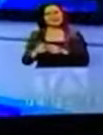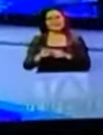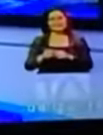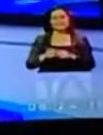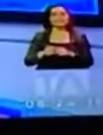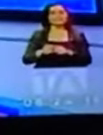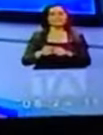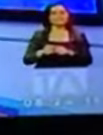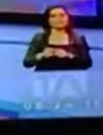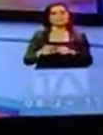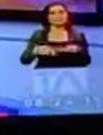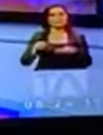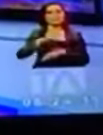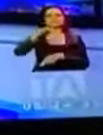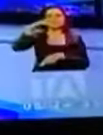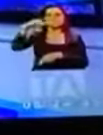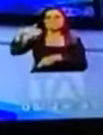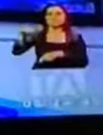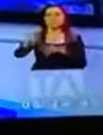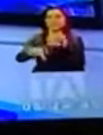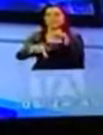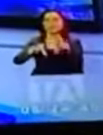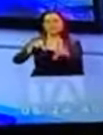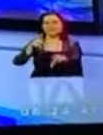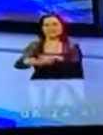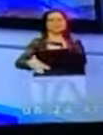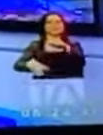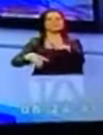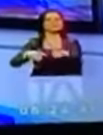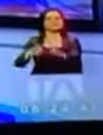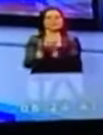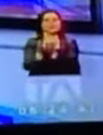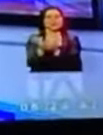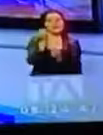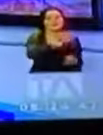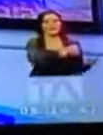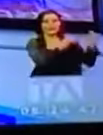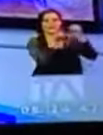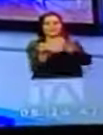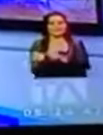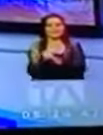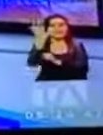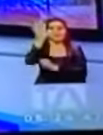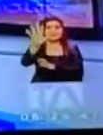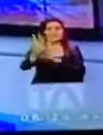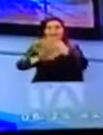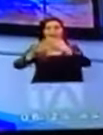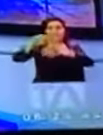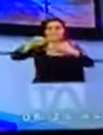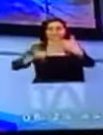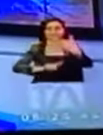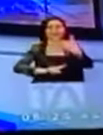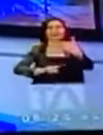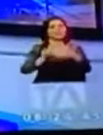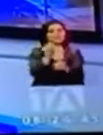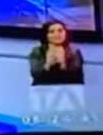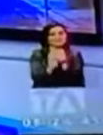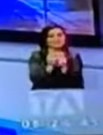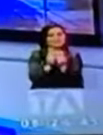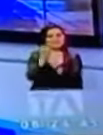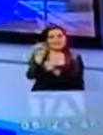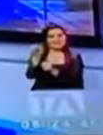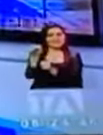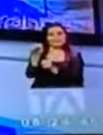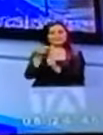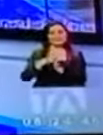pisos estacionales, en montaña, en playa, en kayak, bueno, 5 disciplinas deportivas. Todo eso engloba el Guaira Sinchi que vuelve